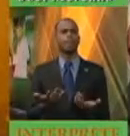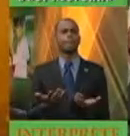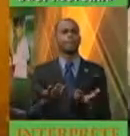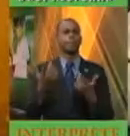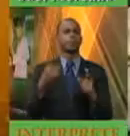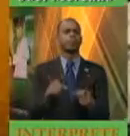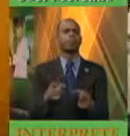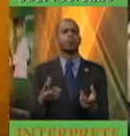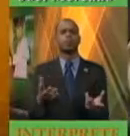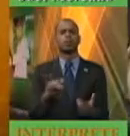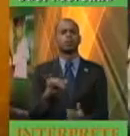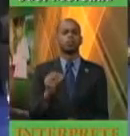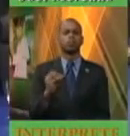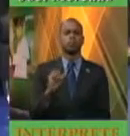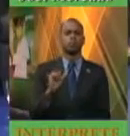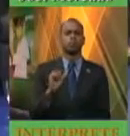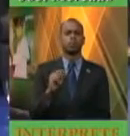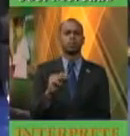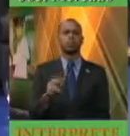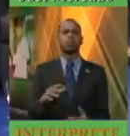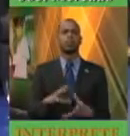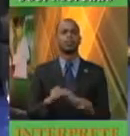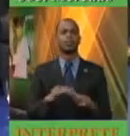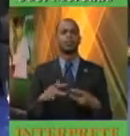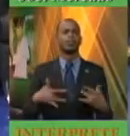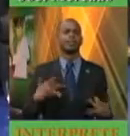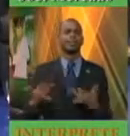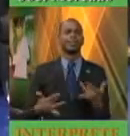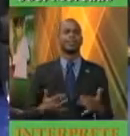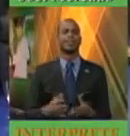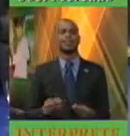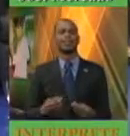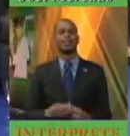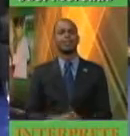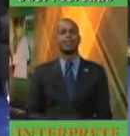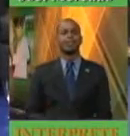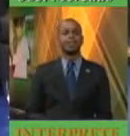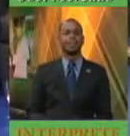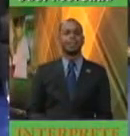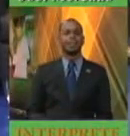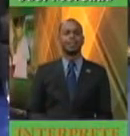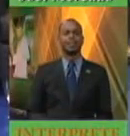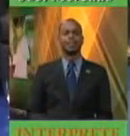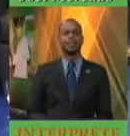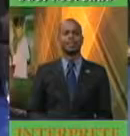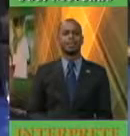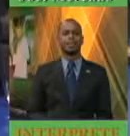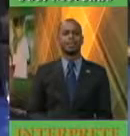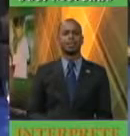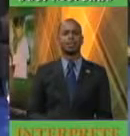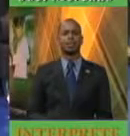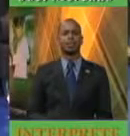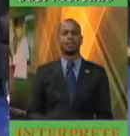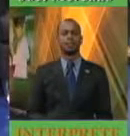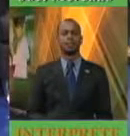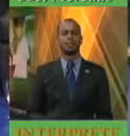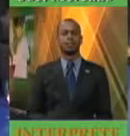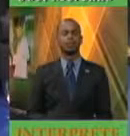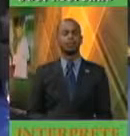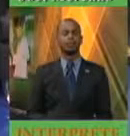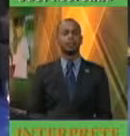de cosas. José Ramón, te veo muy inquieto, dime, ¿qué es lo que es? O sea, sí, posteriormente